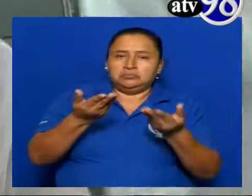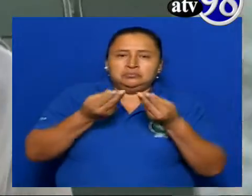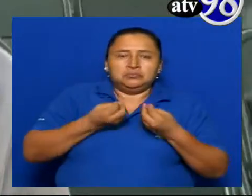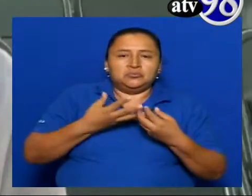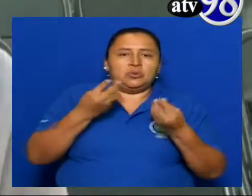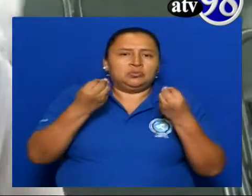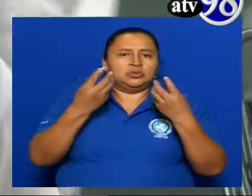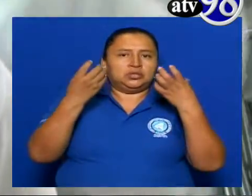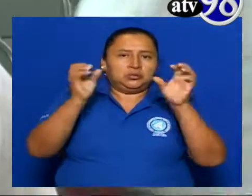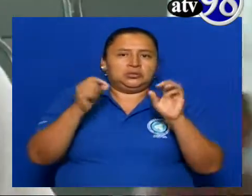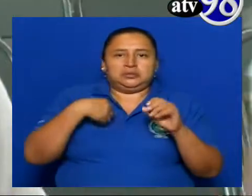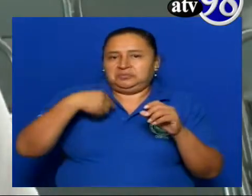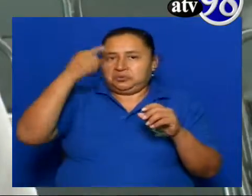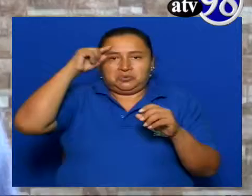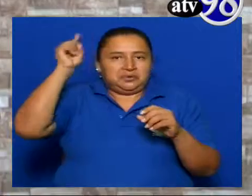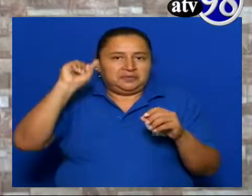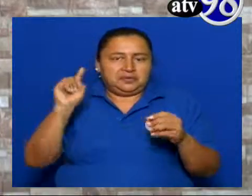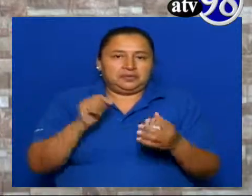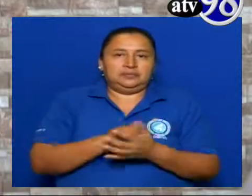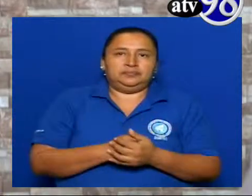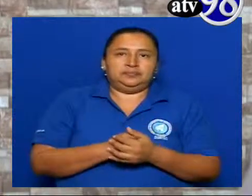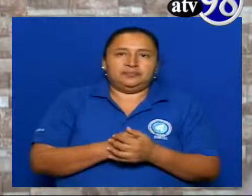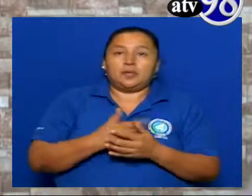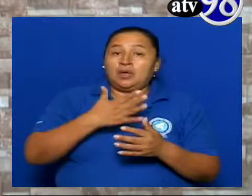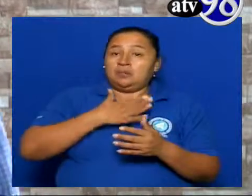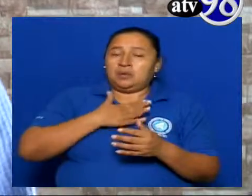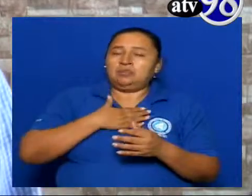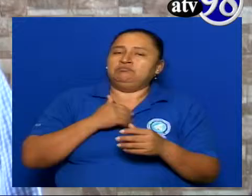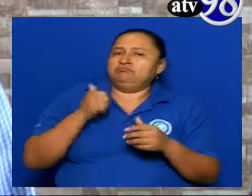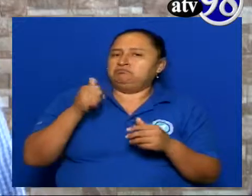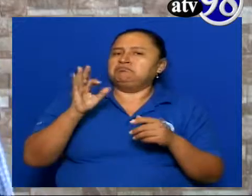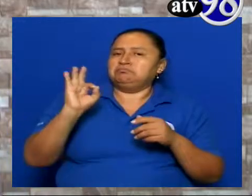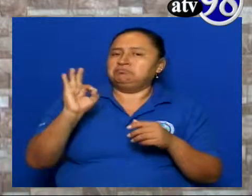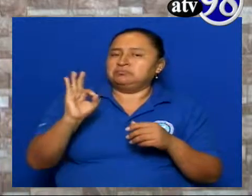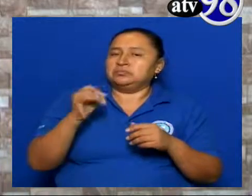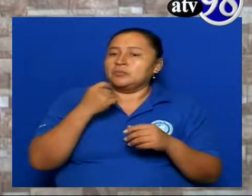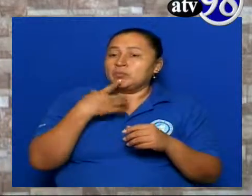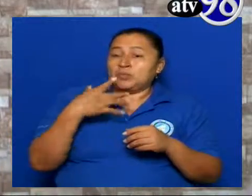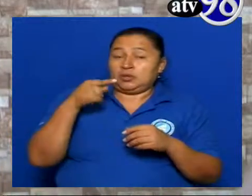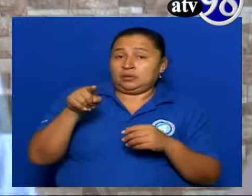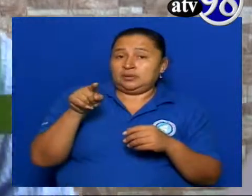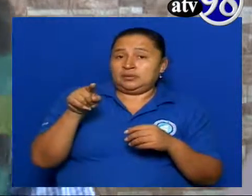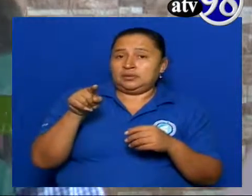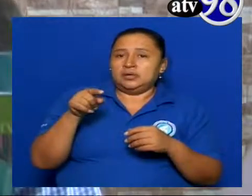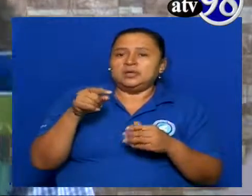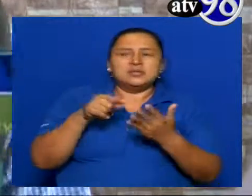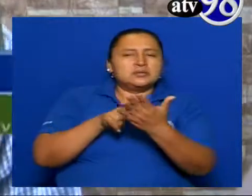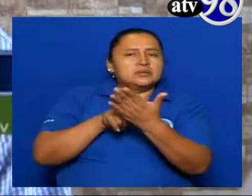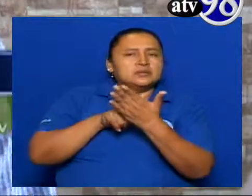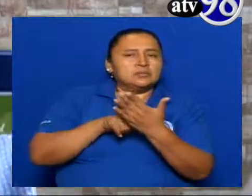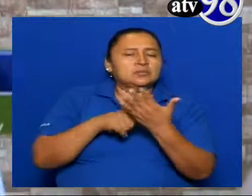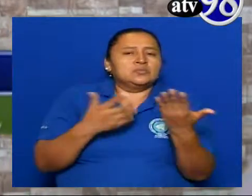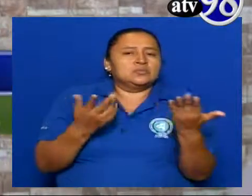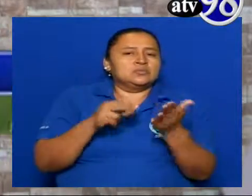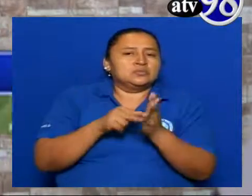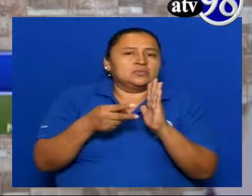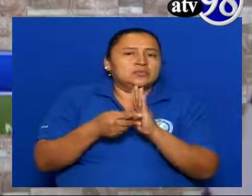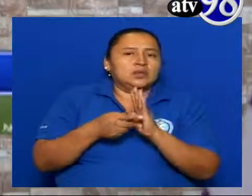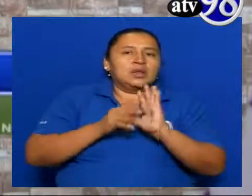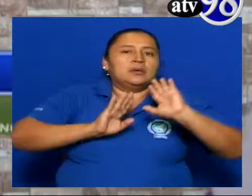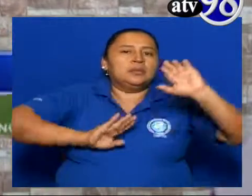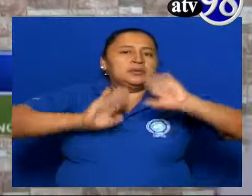conocer muchas cosas que nosotros no sabíamos. Me parece excelente porque ese es demostración de la